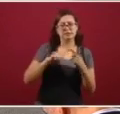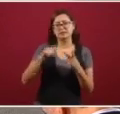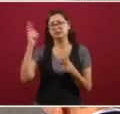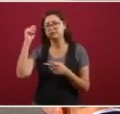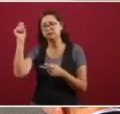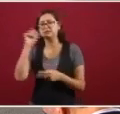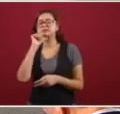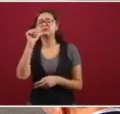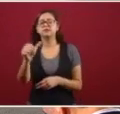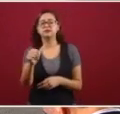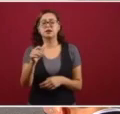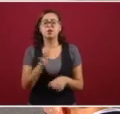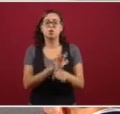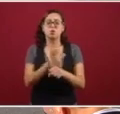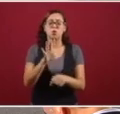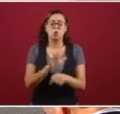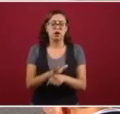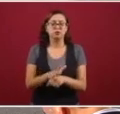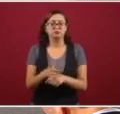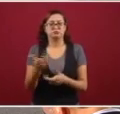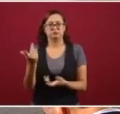técnicas regularmente son ilícitos.